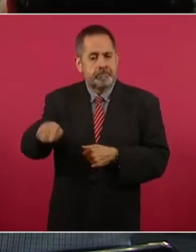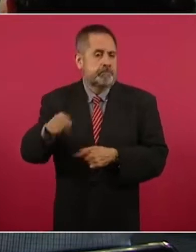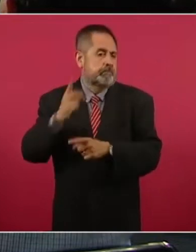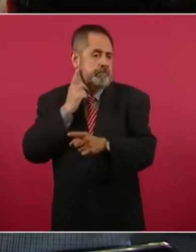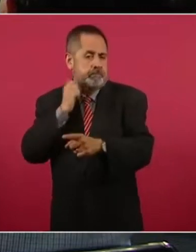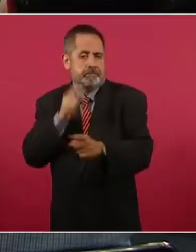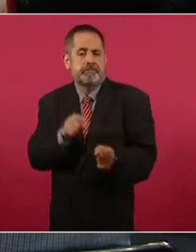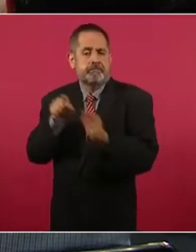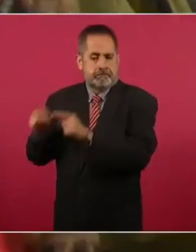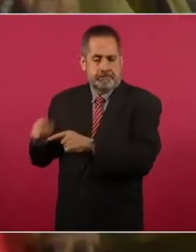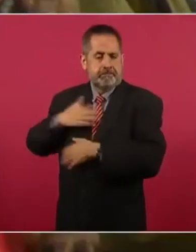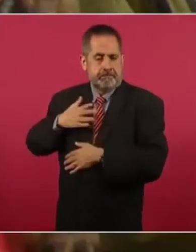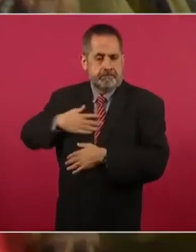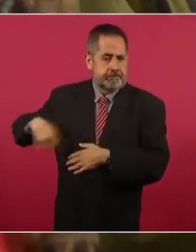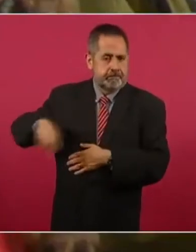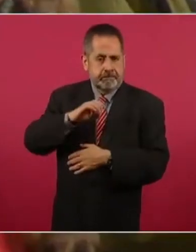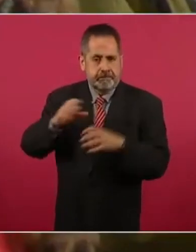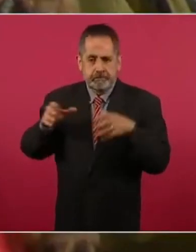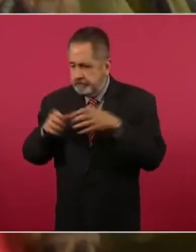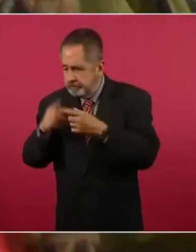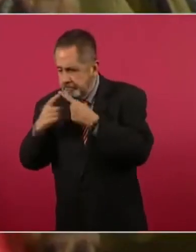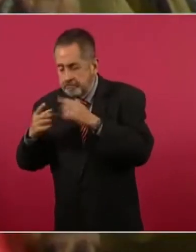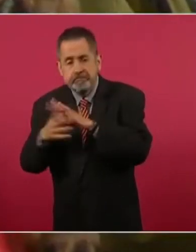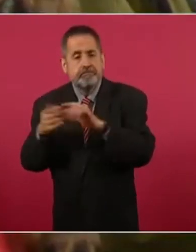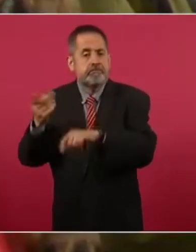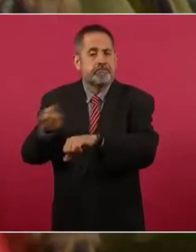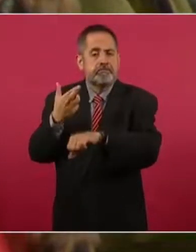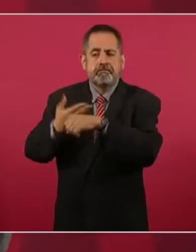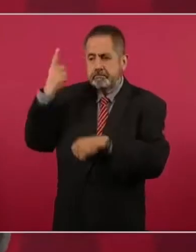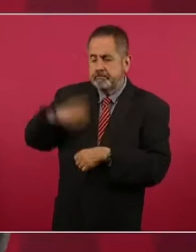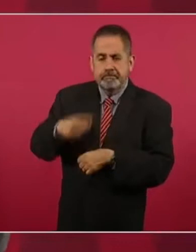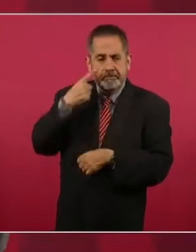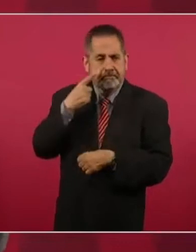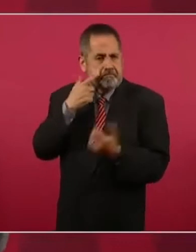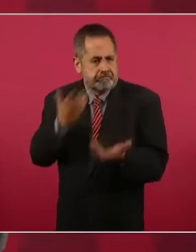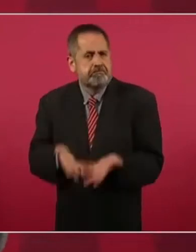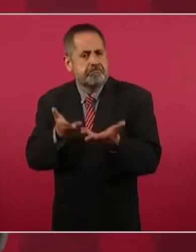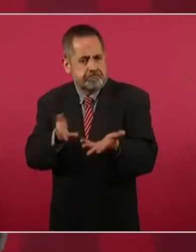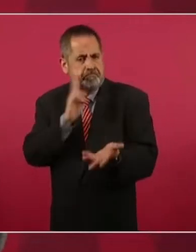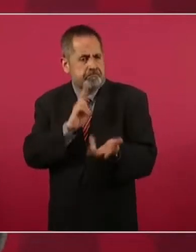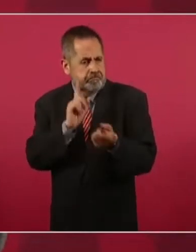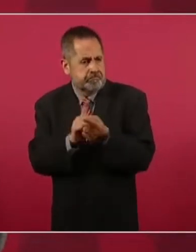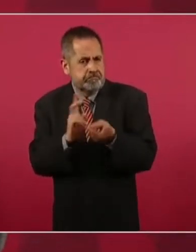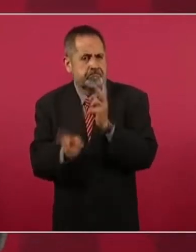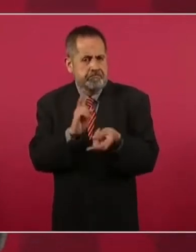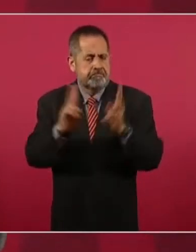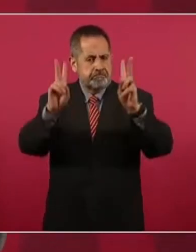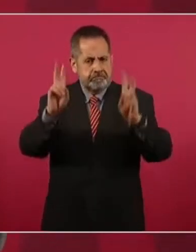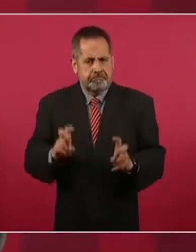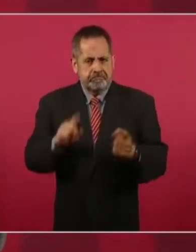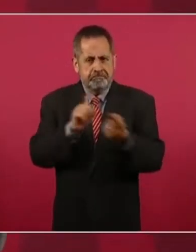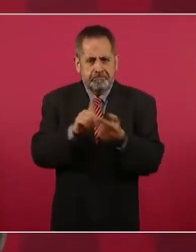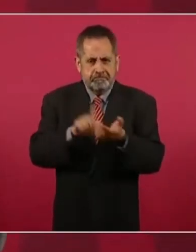por la Secretaría, que siempre hemos tenido, ha sido la instrucción de la secretaria, toda la disposición para poder abordar